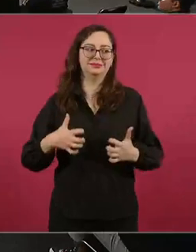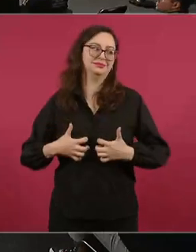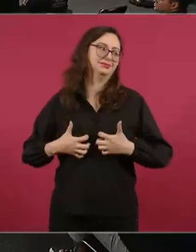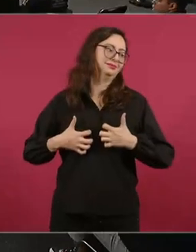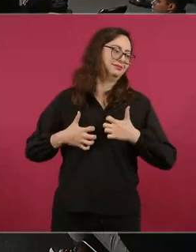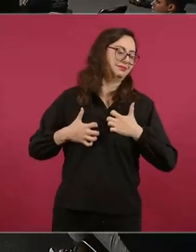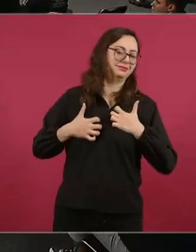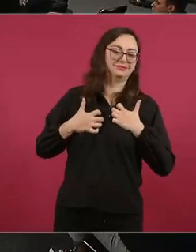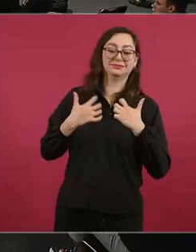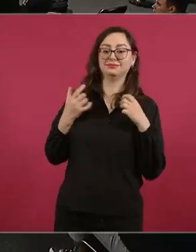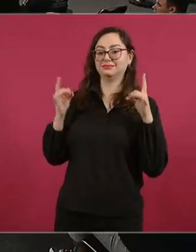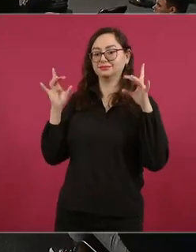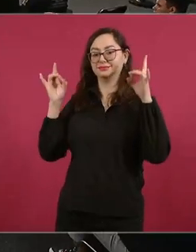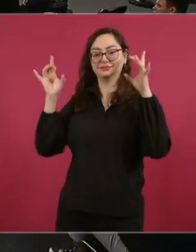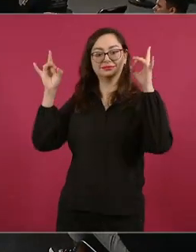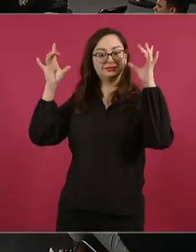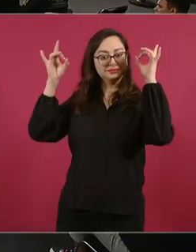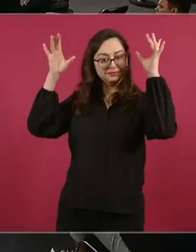eso?